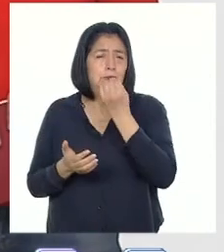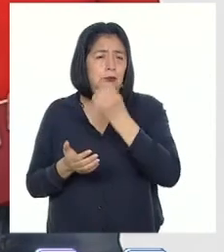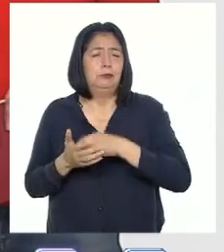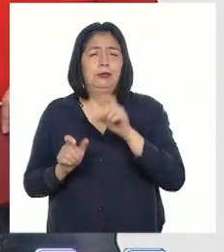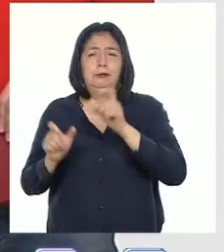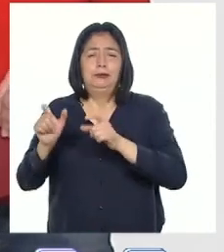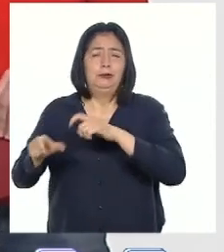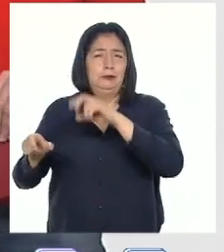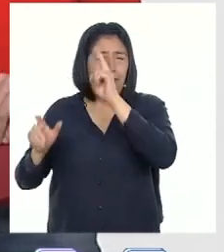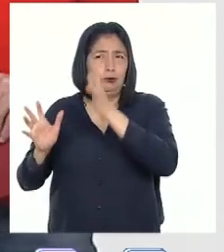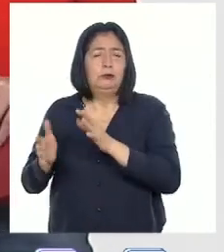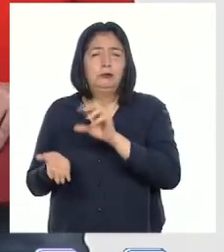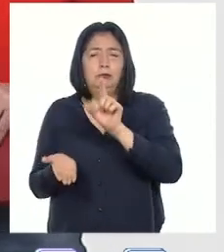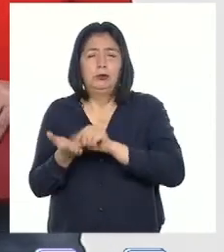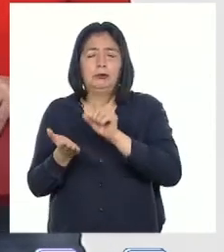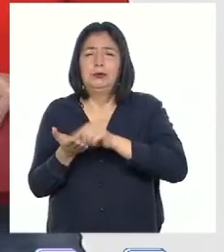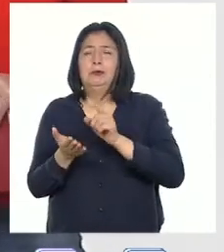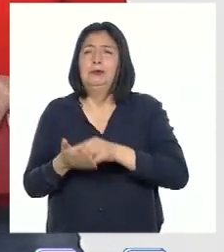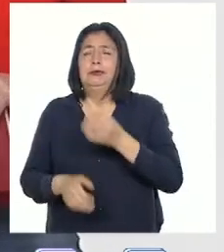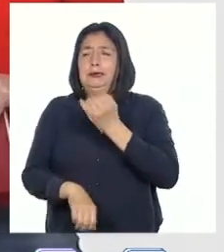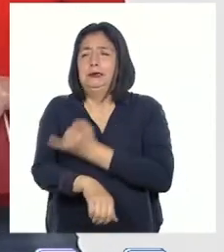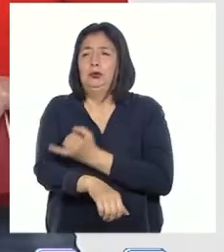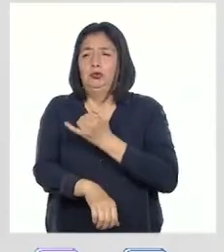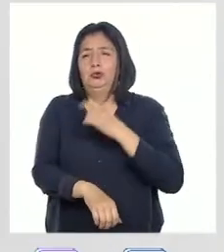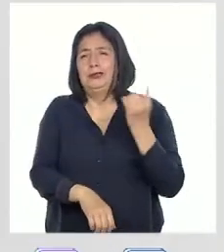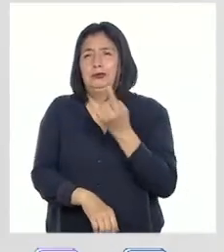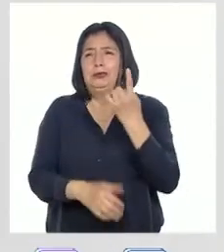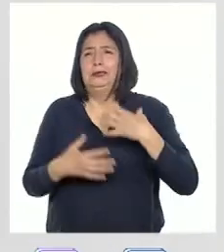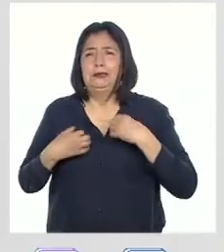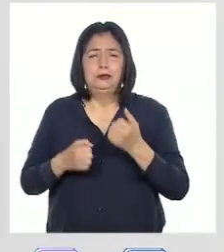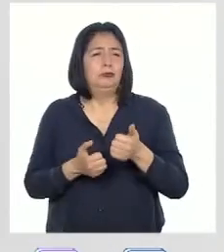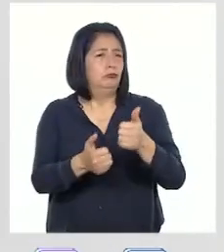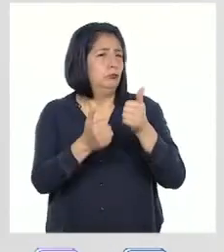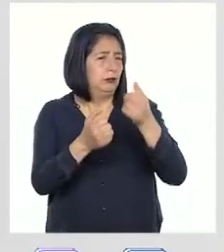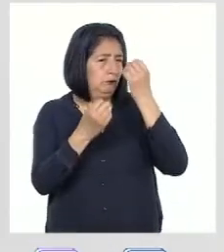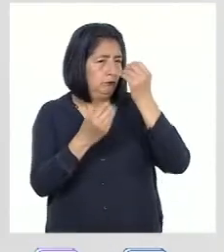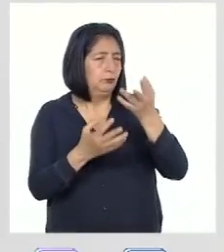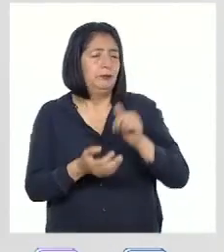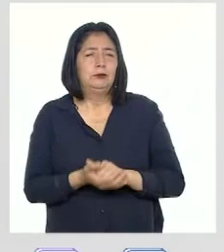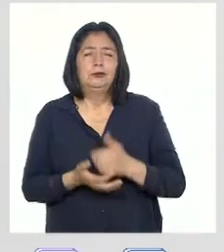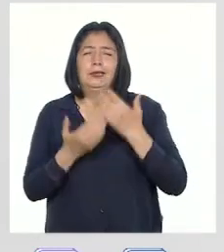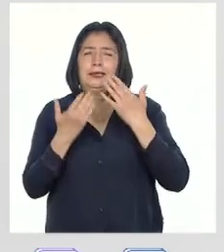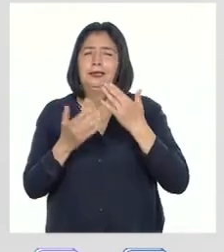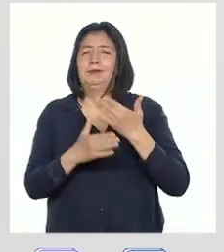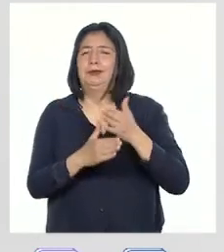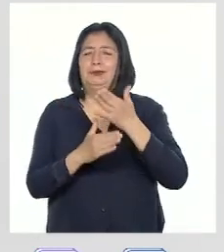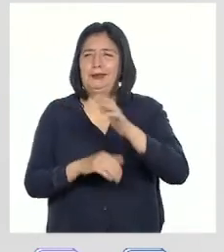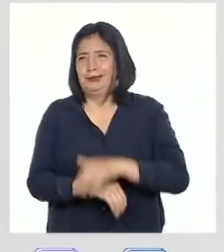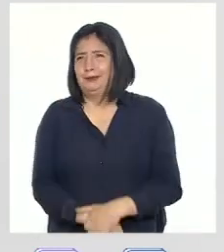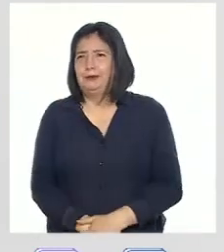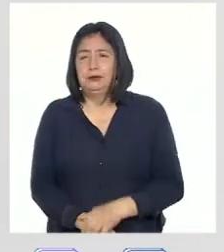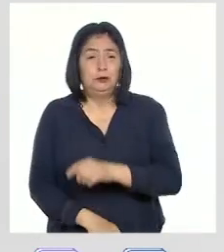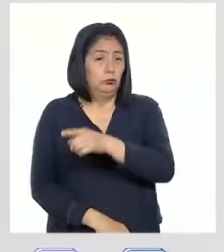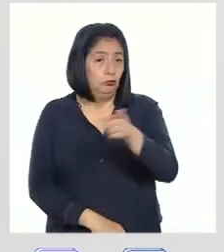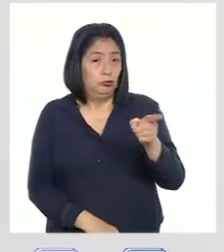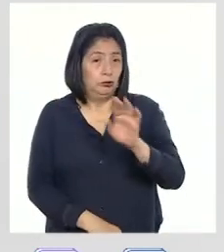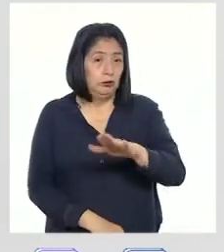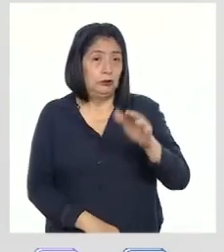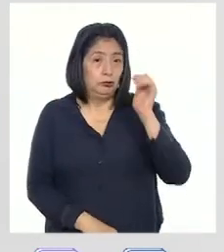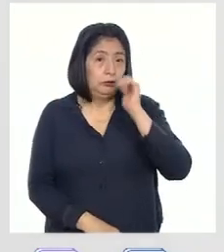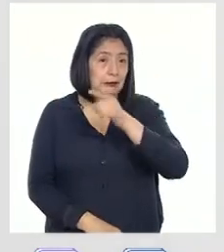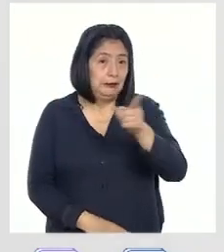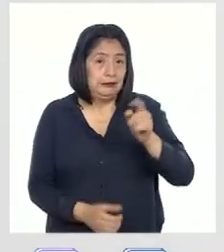la Población Peruana publicada por el Instituto Nacional de Salud. ¡Gran dato! Gracias por compartirlo. Y a ustedes,